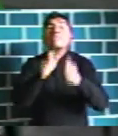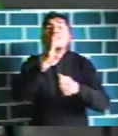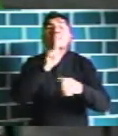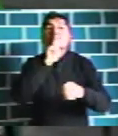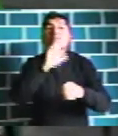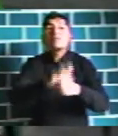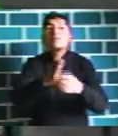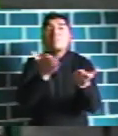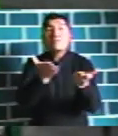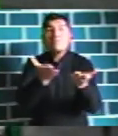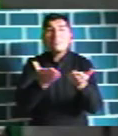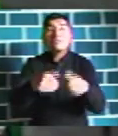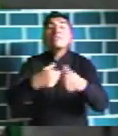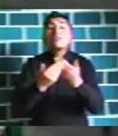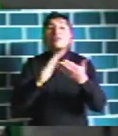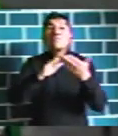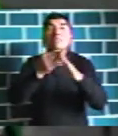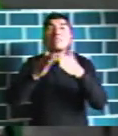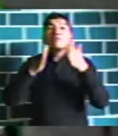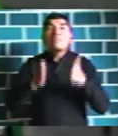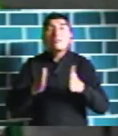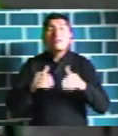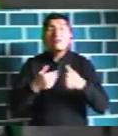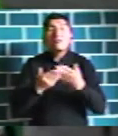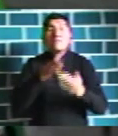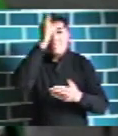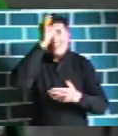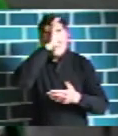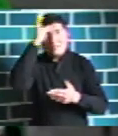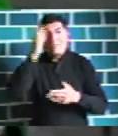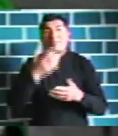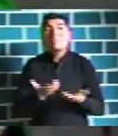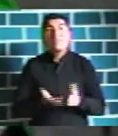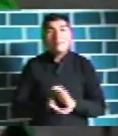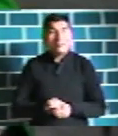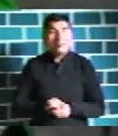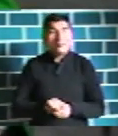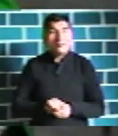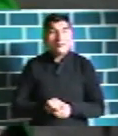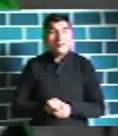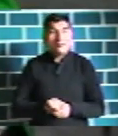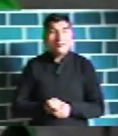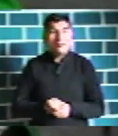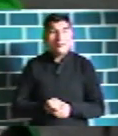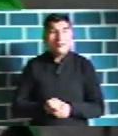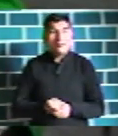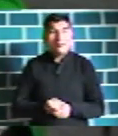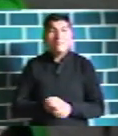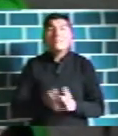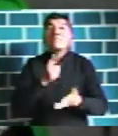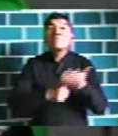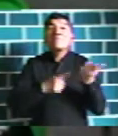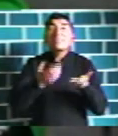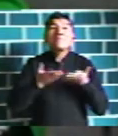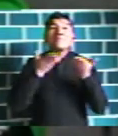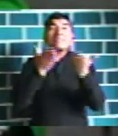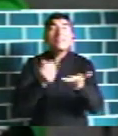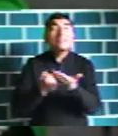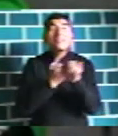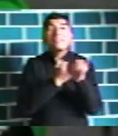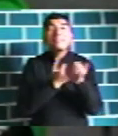compromiso como ciudadano y como católico caramba en qué aportas